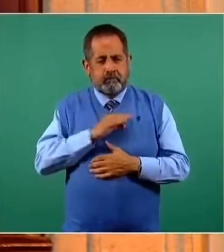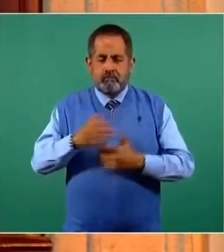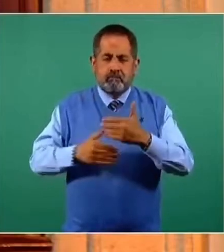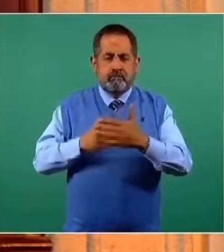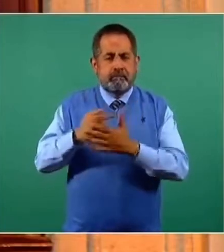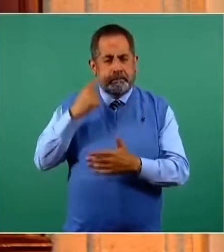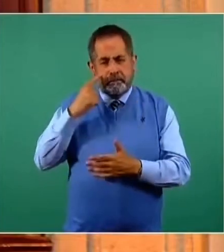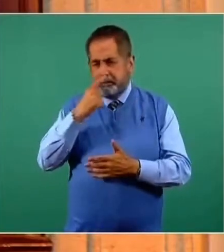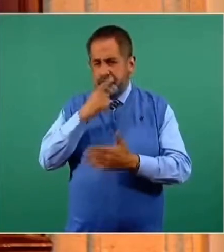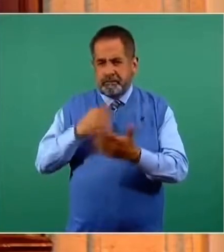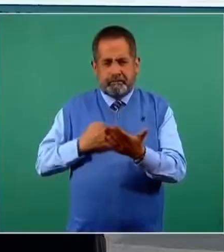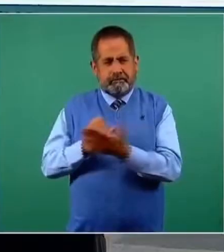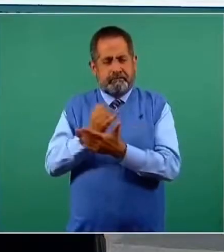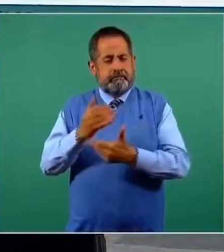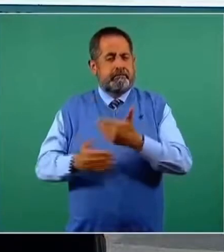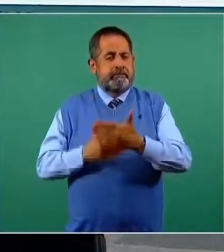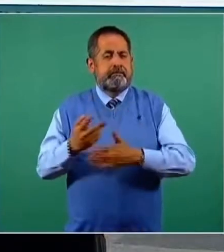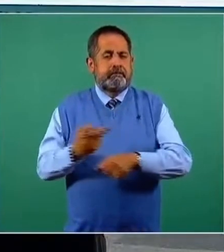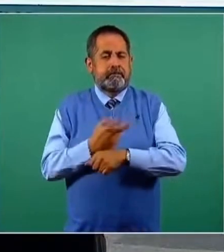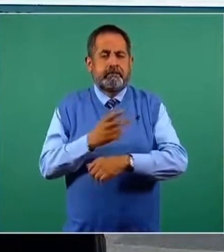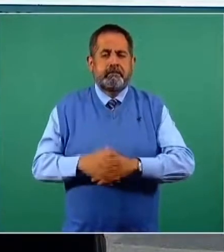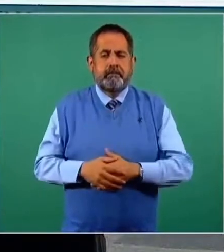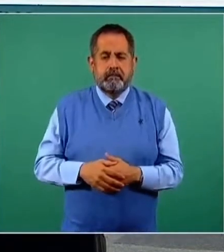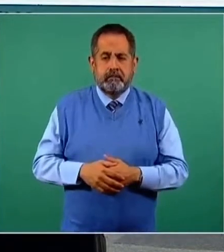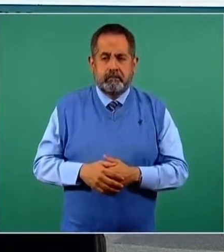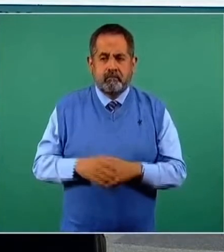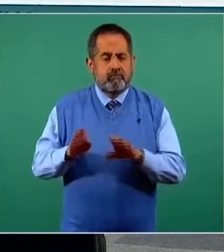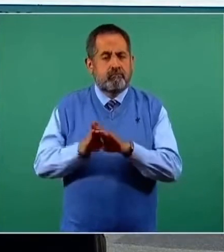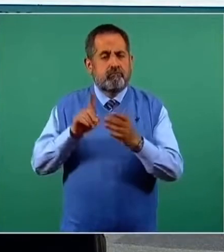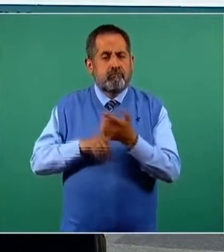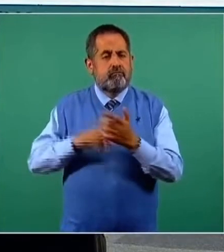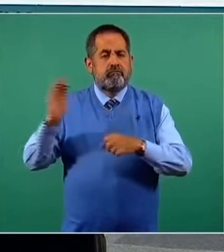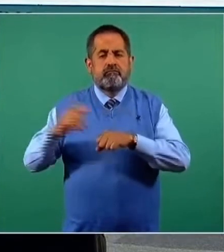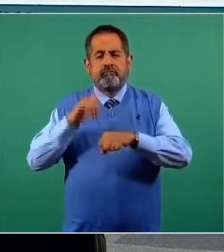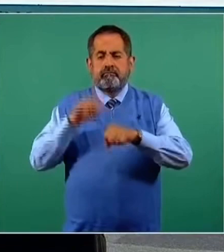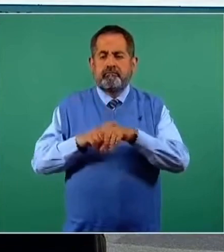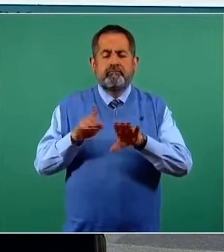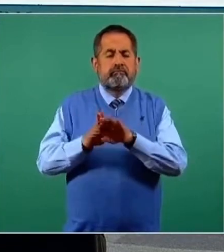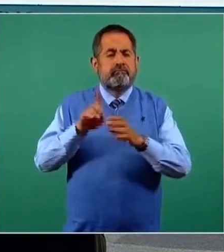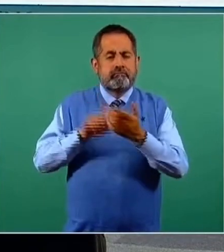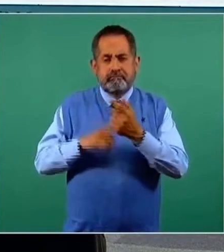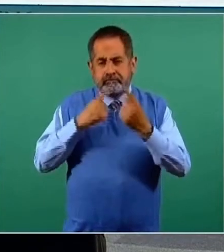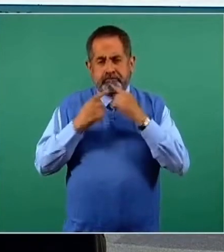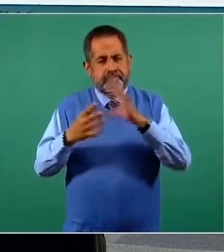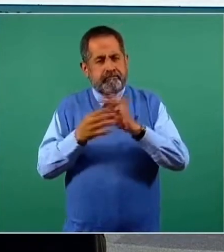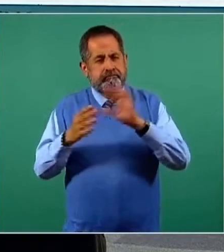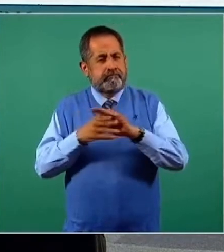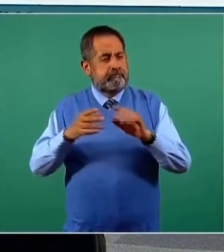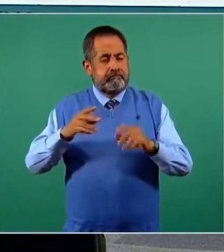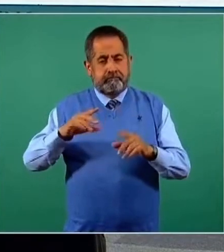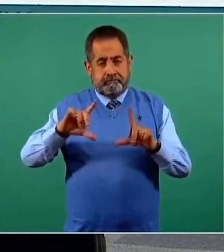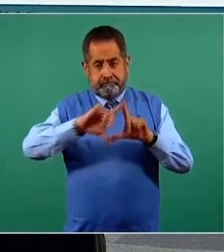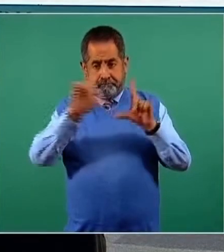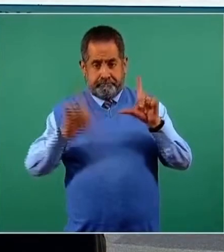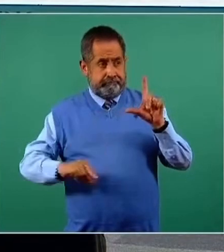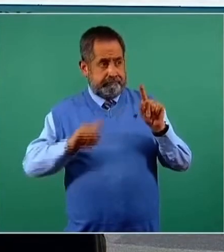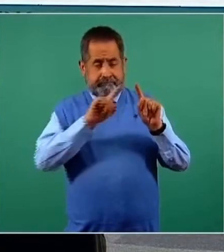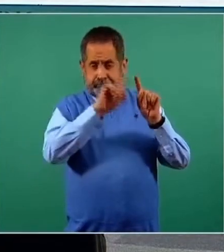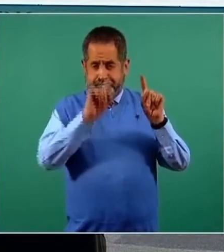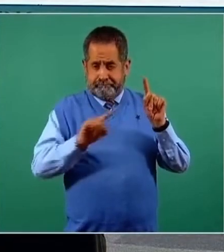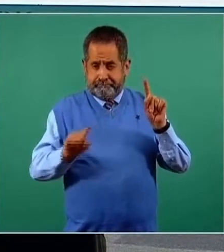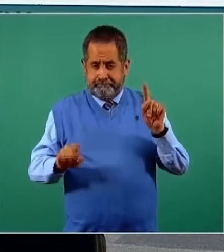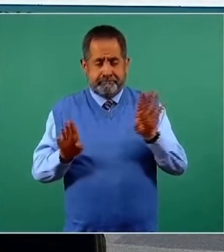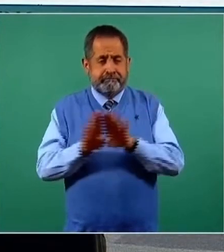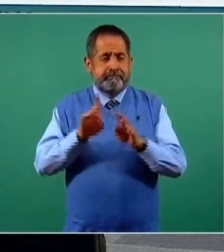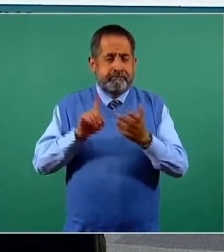mejores decisiones en función de lo que está ocurriendo. Y a nivel federal, cuando construimos entonces esta curva nacional, es decir, que integra el